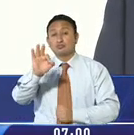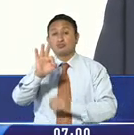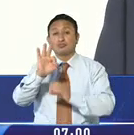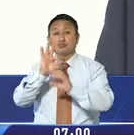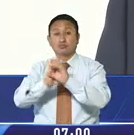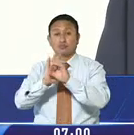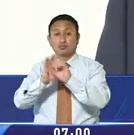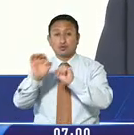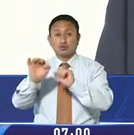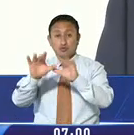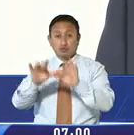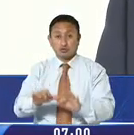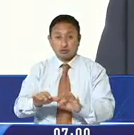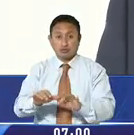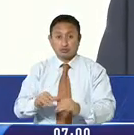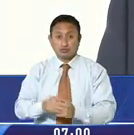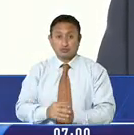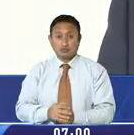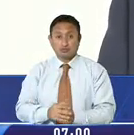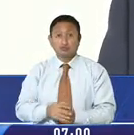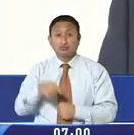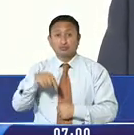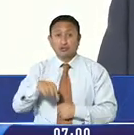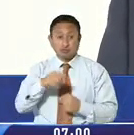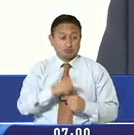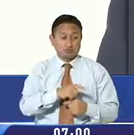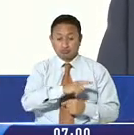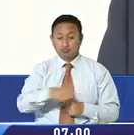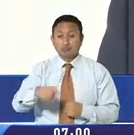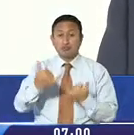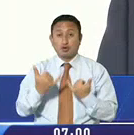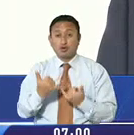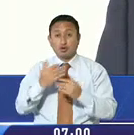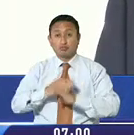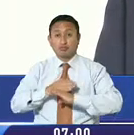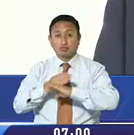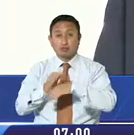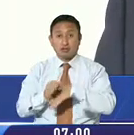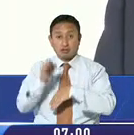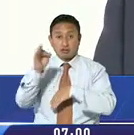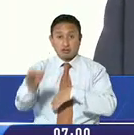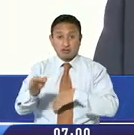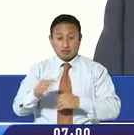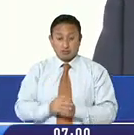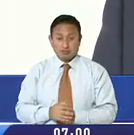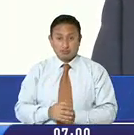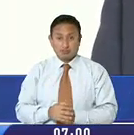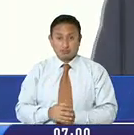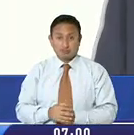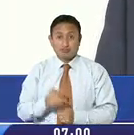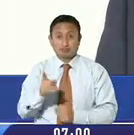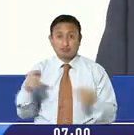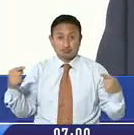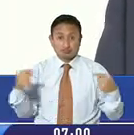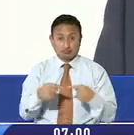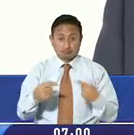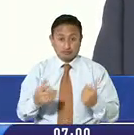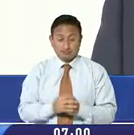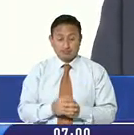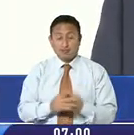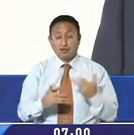secretario, como defensor del pueblo que está actualmente en funciones. Conflicto de intereses. El tercer